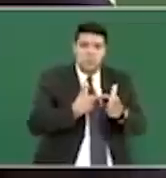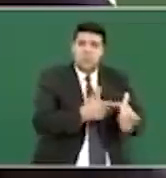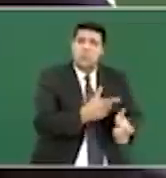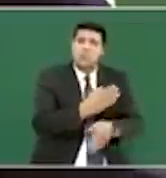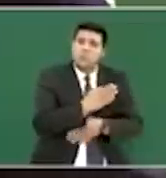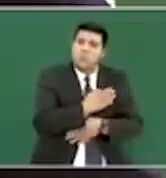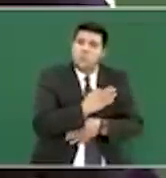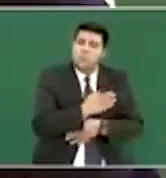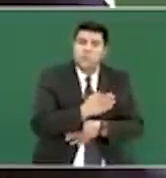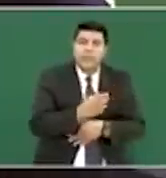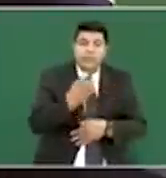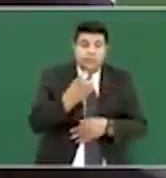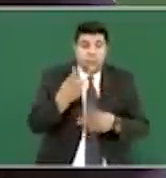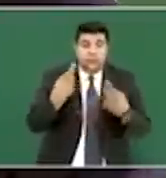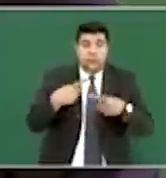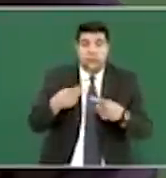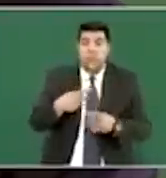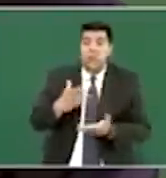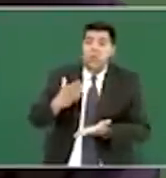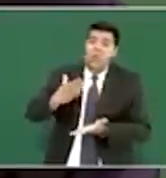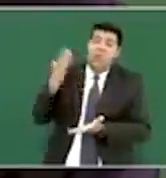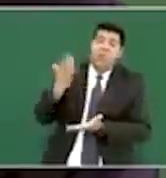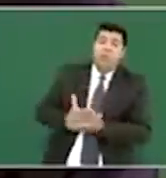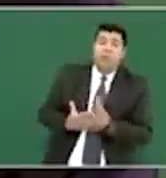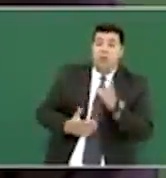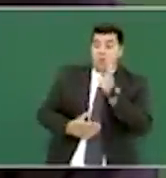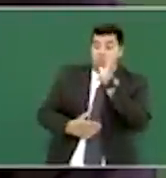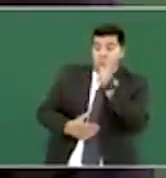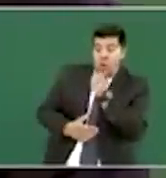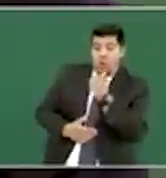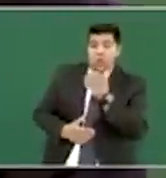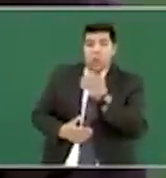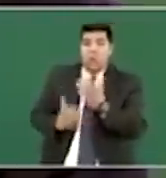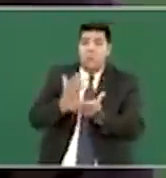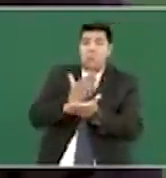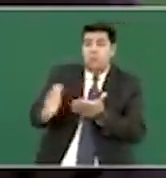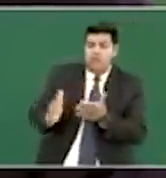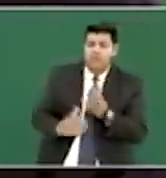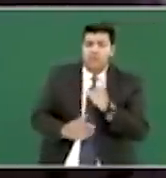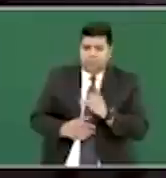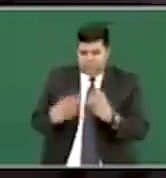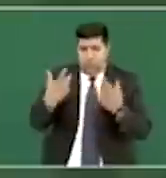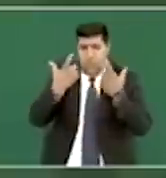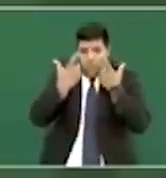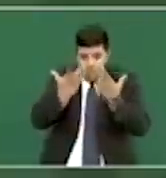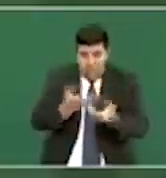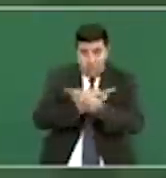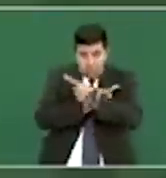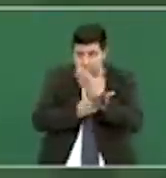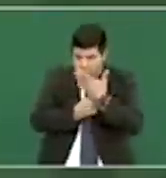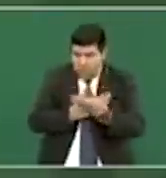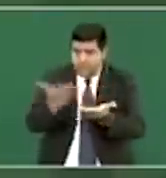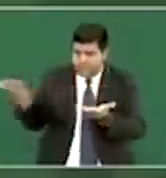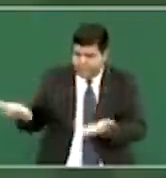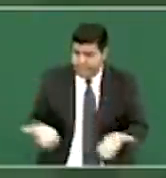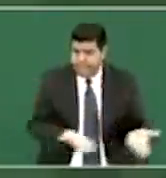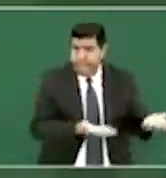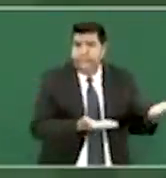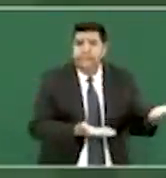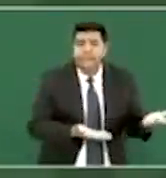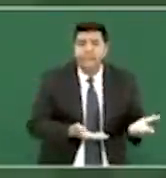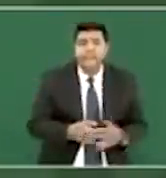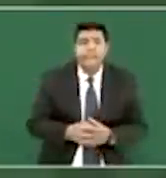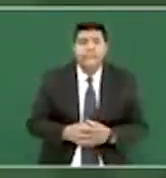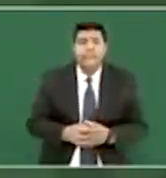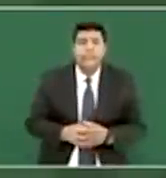no cerrar las puertas a nadie y que se entienda de que ya no se va a